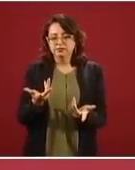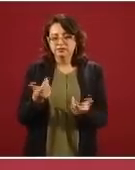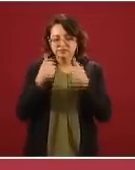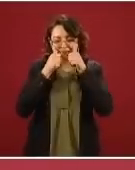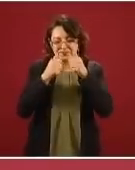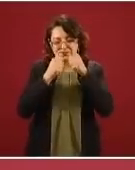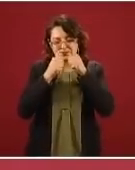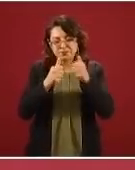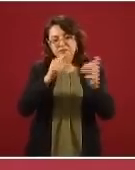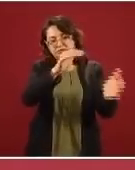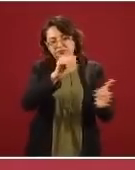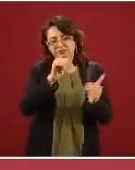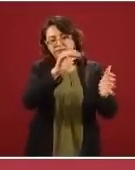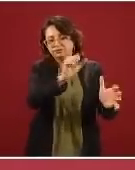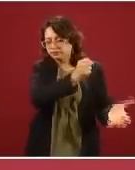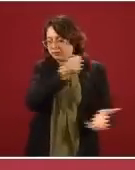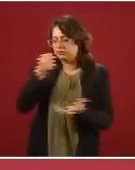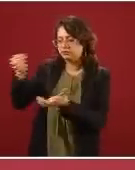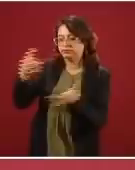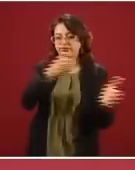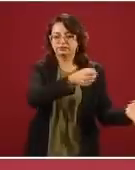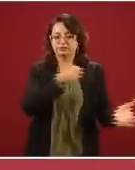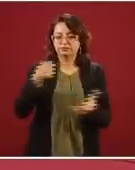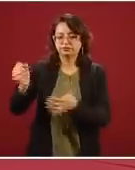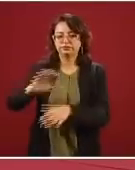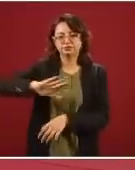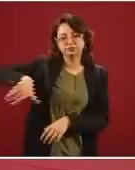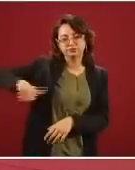es una cantidad considerable la que se tiene